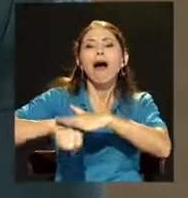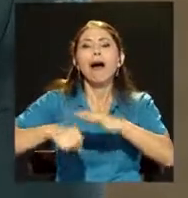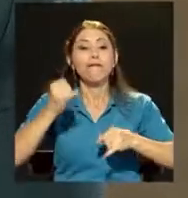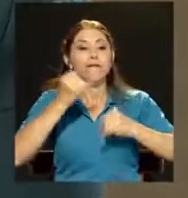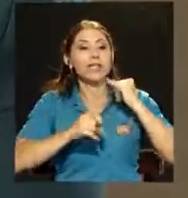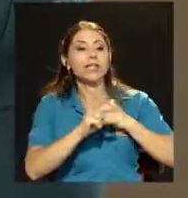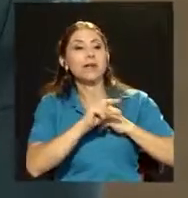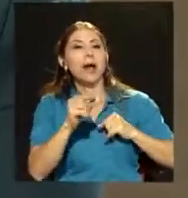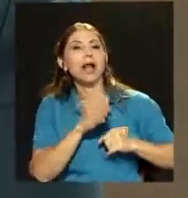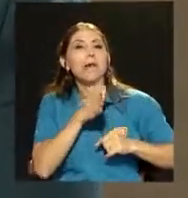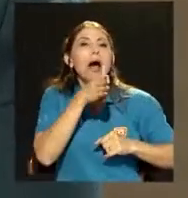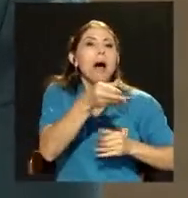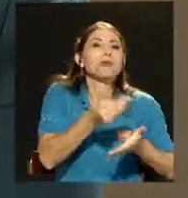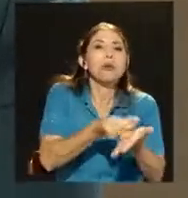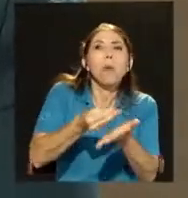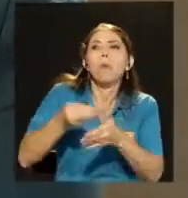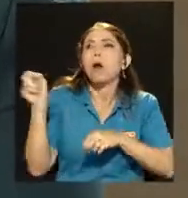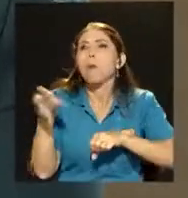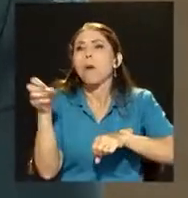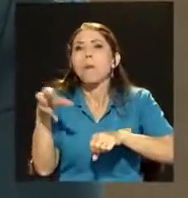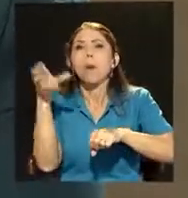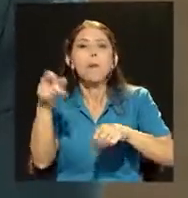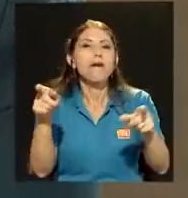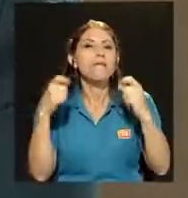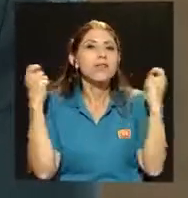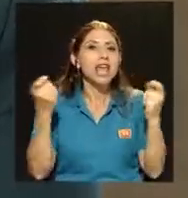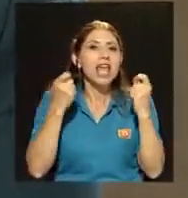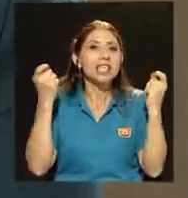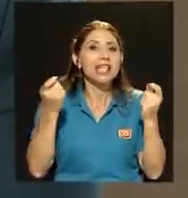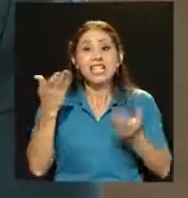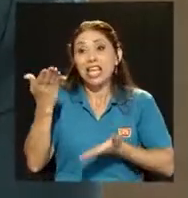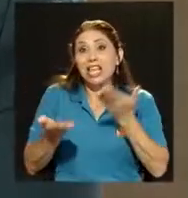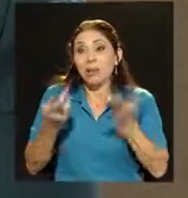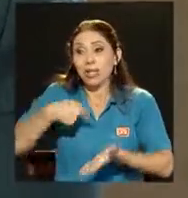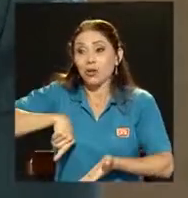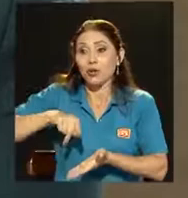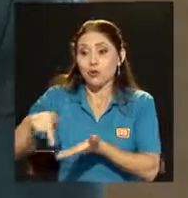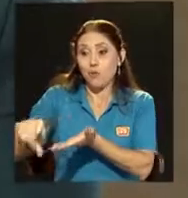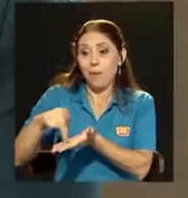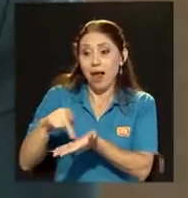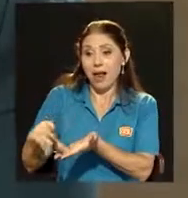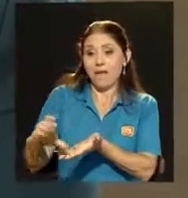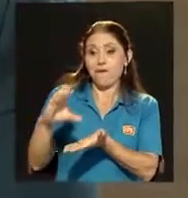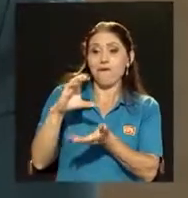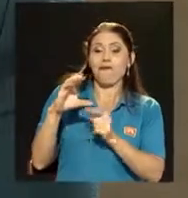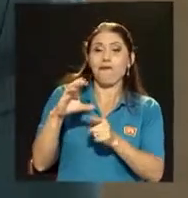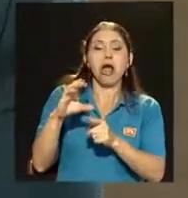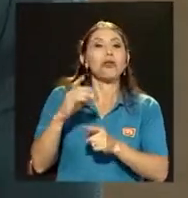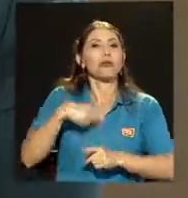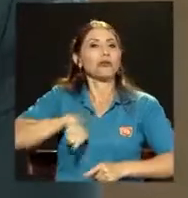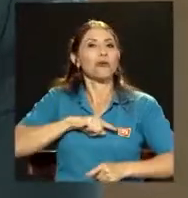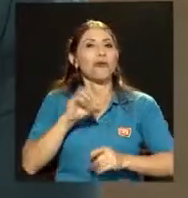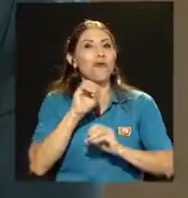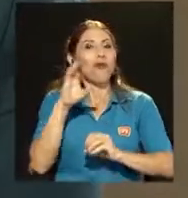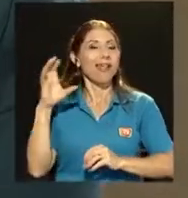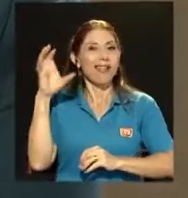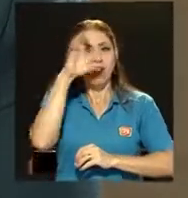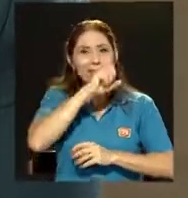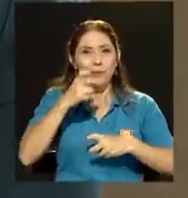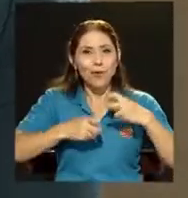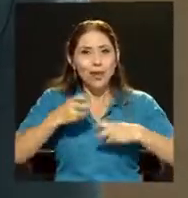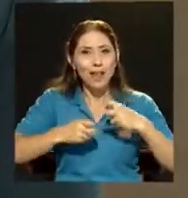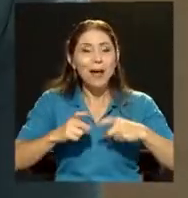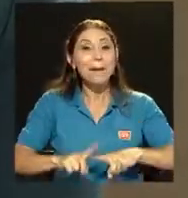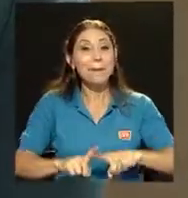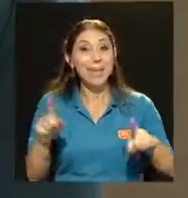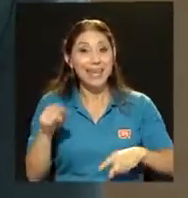nos están llegando la quincena o la mensualidad, pues no nos damos cuenta del problema. Pero lo cierto es que